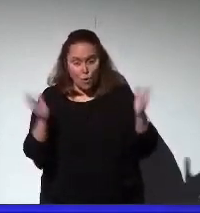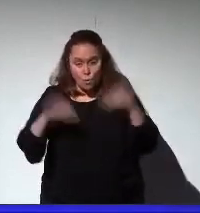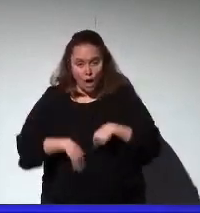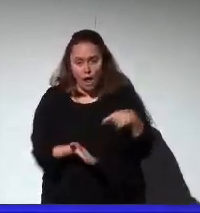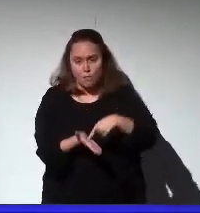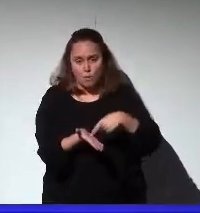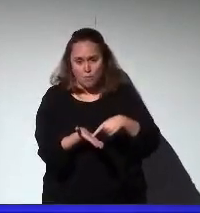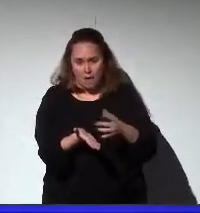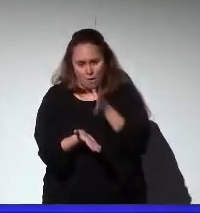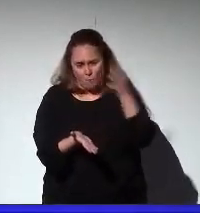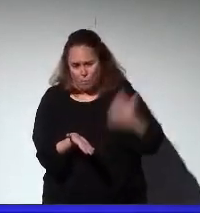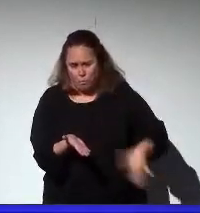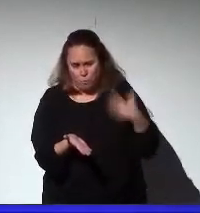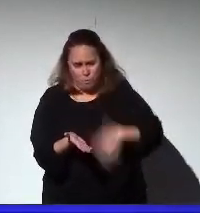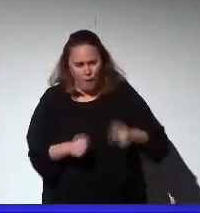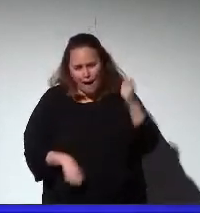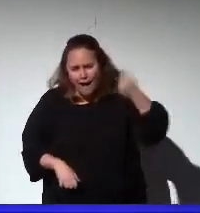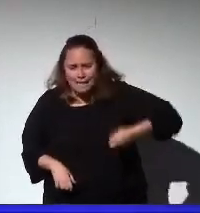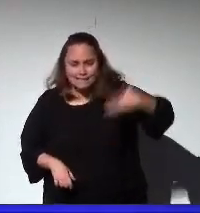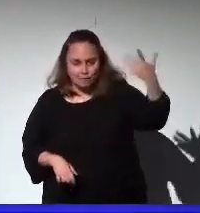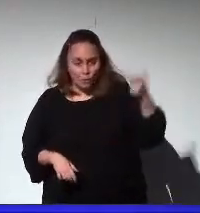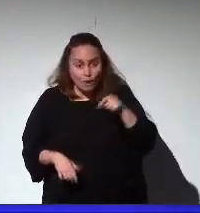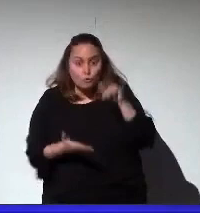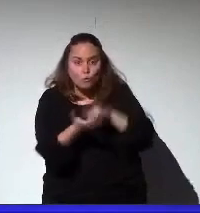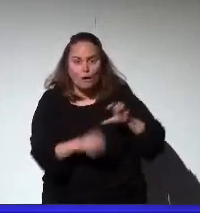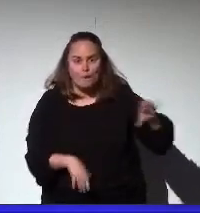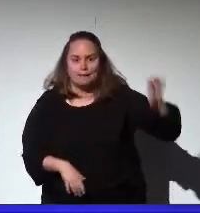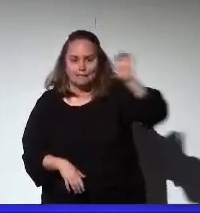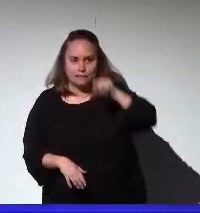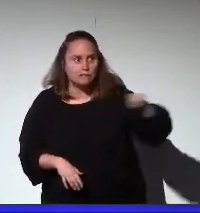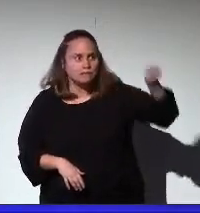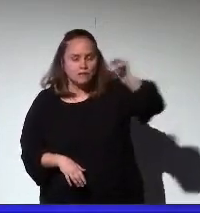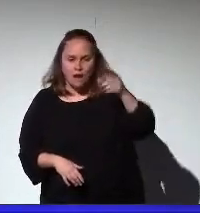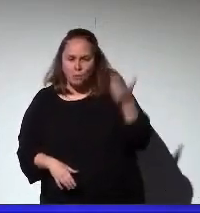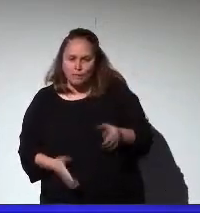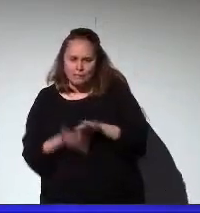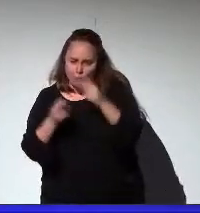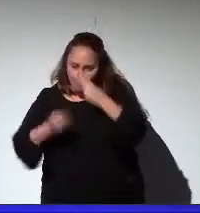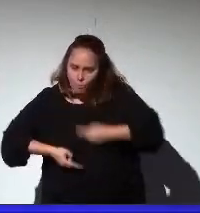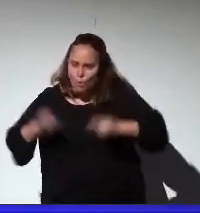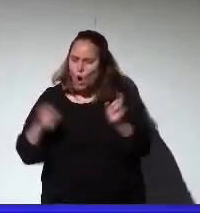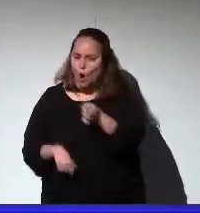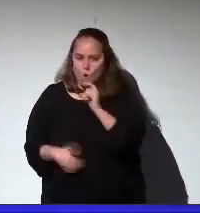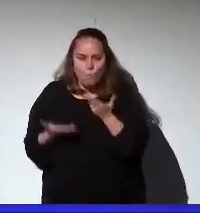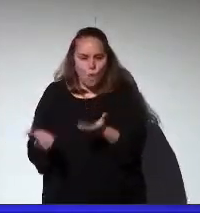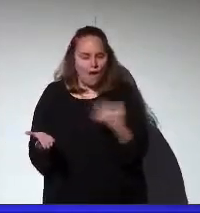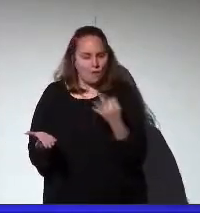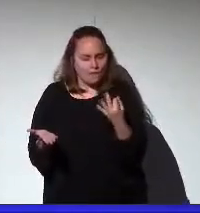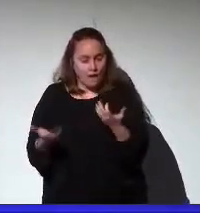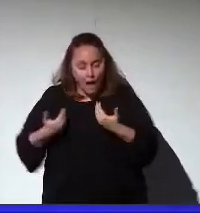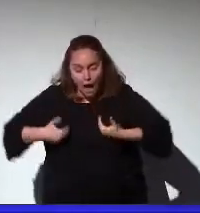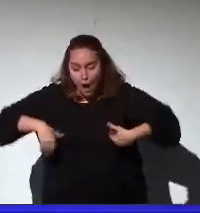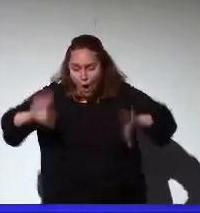pasa. Y eso nos lleva a pensar y a reflexionar del por qué es importante que los servicios públicos estén, cómo los servicios públicos, a pesar